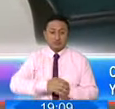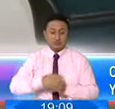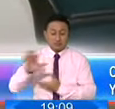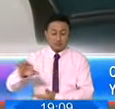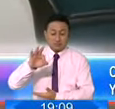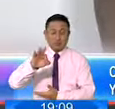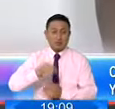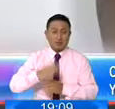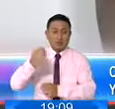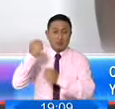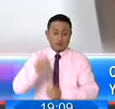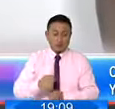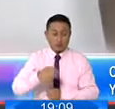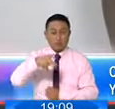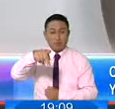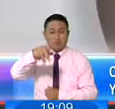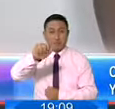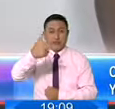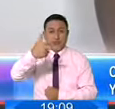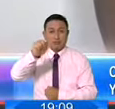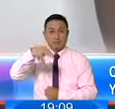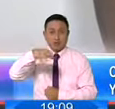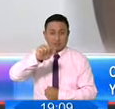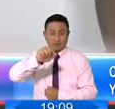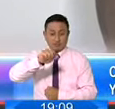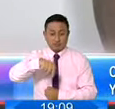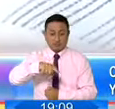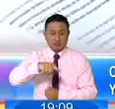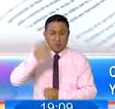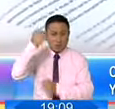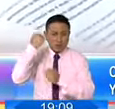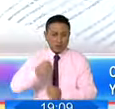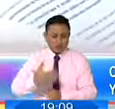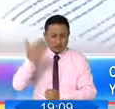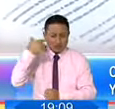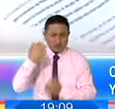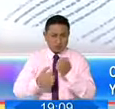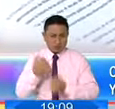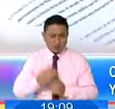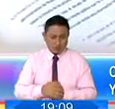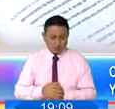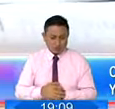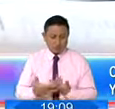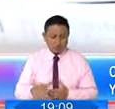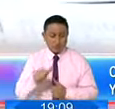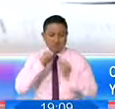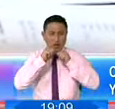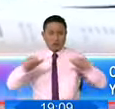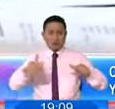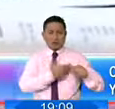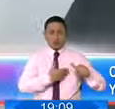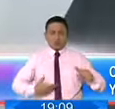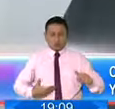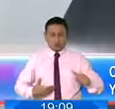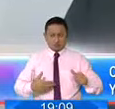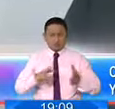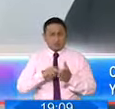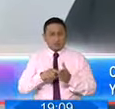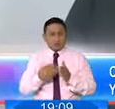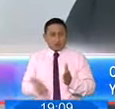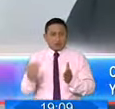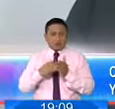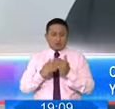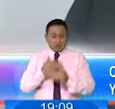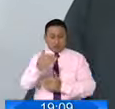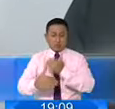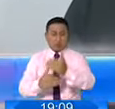Pachamama, una de las organizaciones afectadas con los decretos anteriores, el anuncio del primer mandatario representa un avance. Entonces,